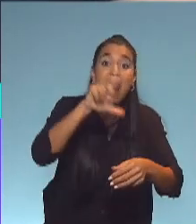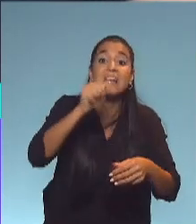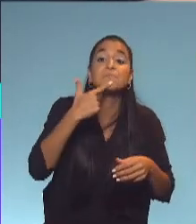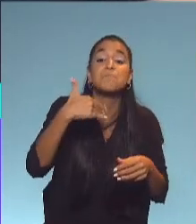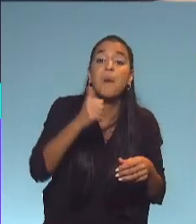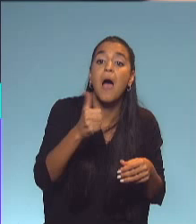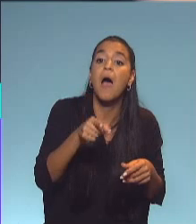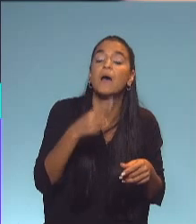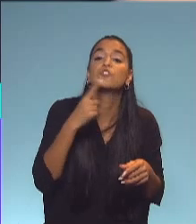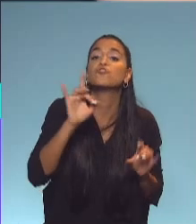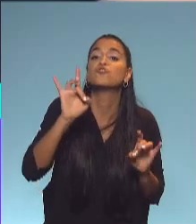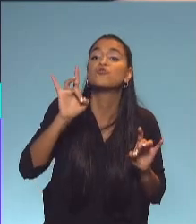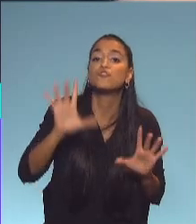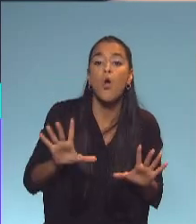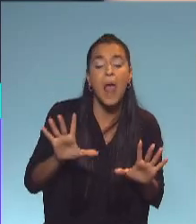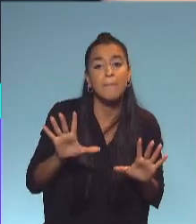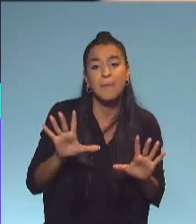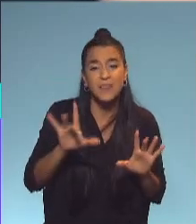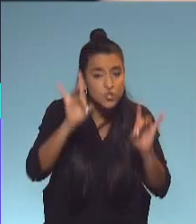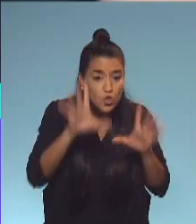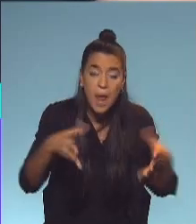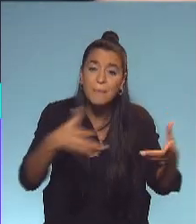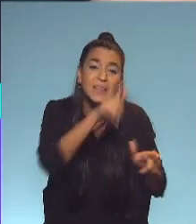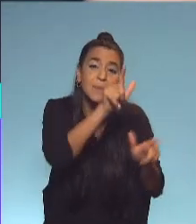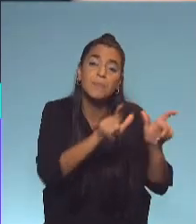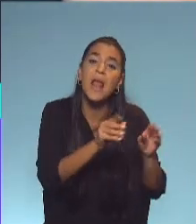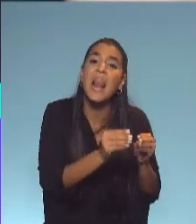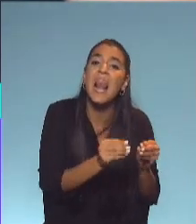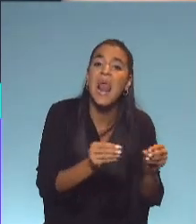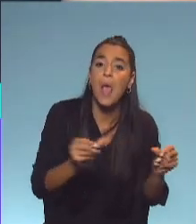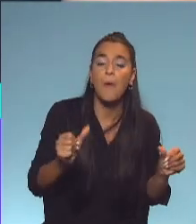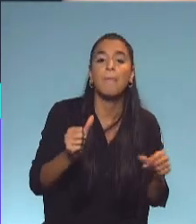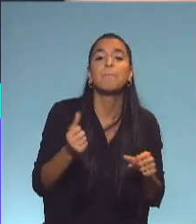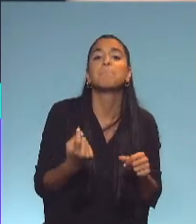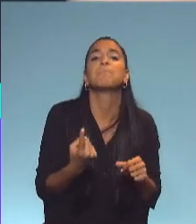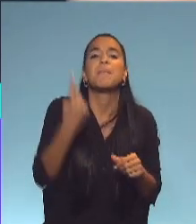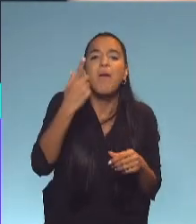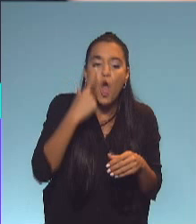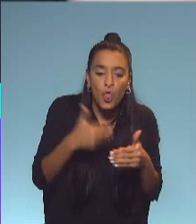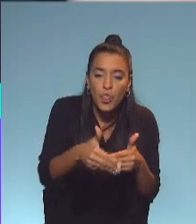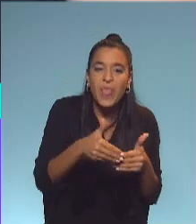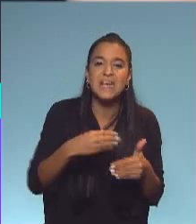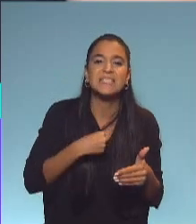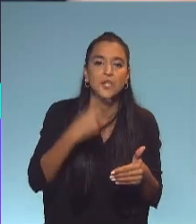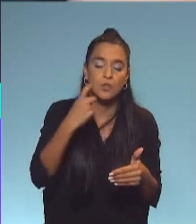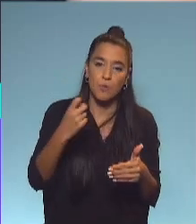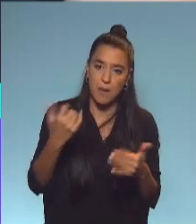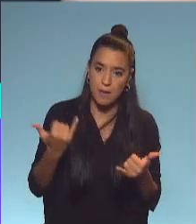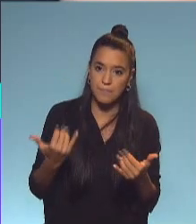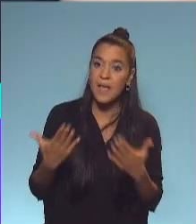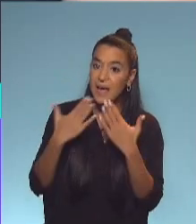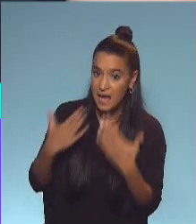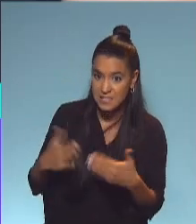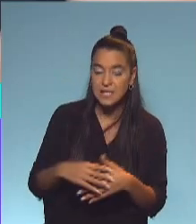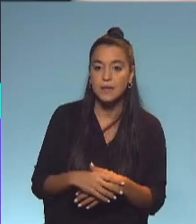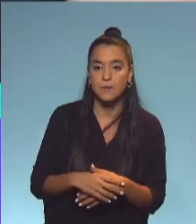quedó solamente relegada a los casos leves en los primeros días de la aparición de los síntomas. Gracias, doctora.